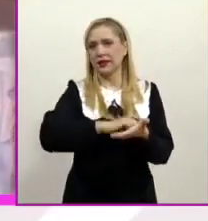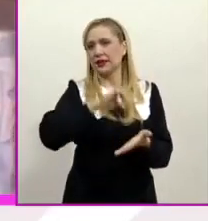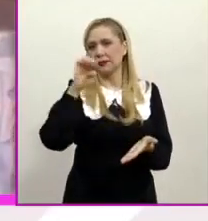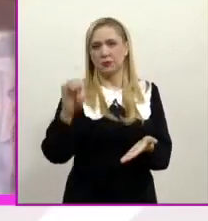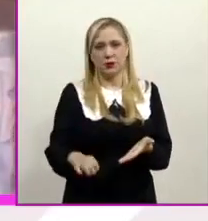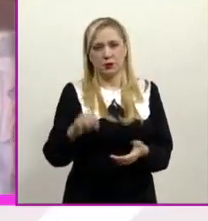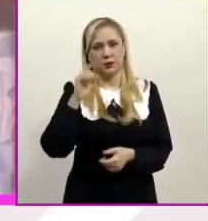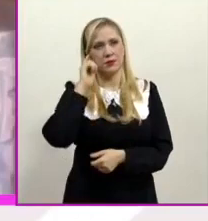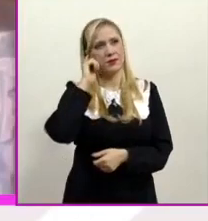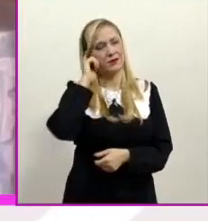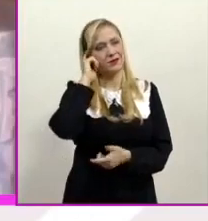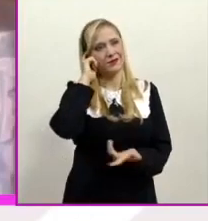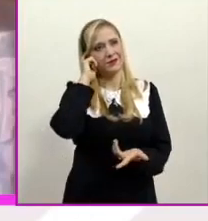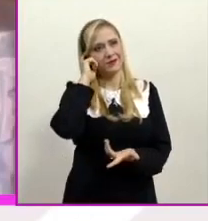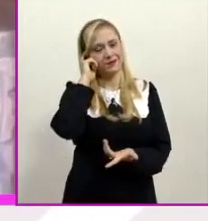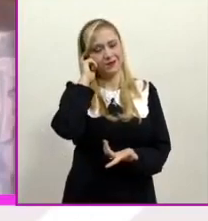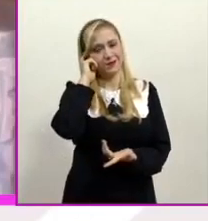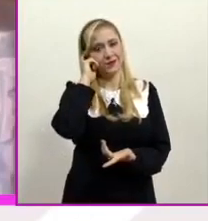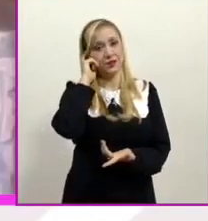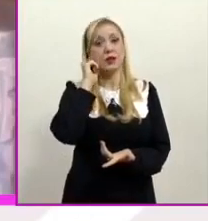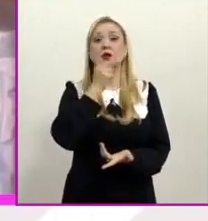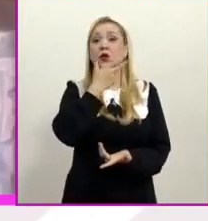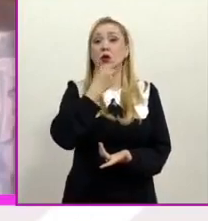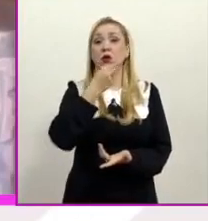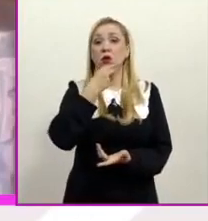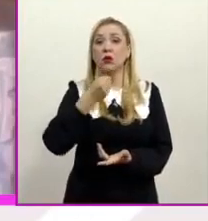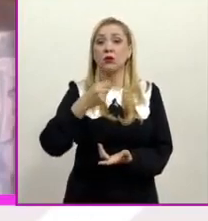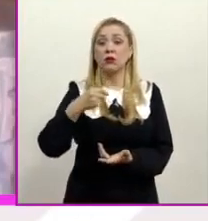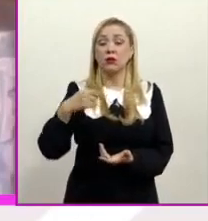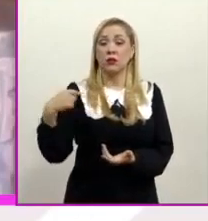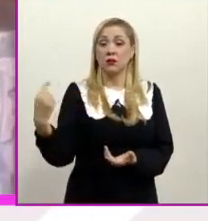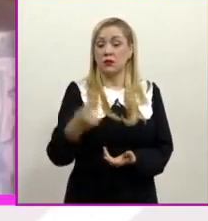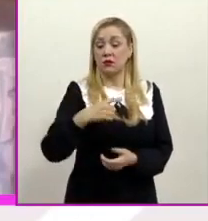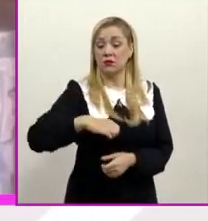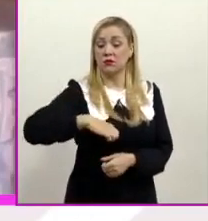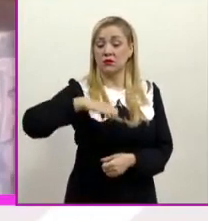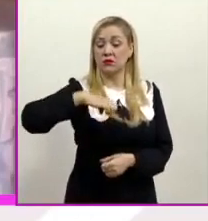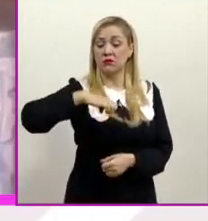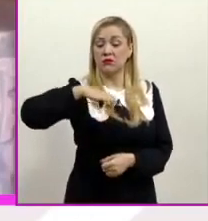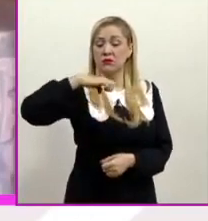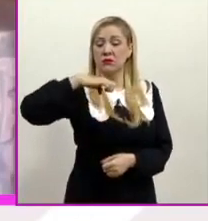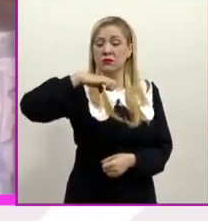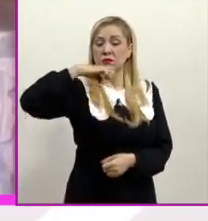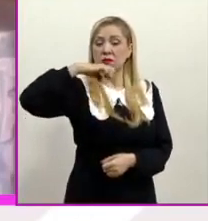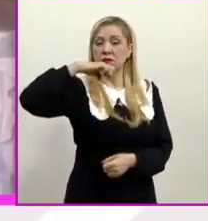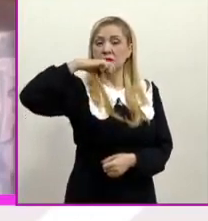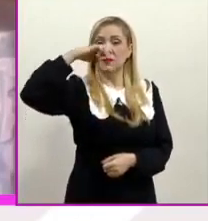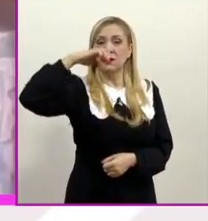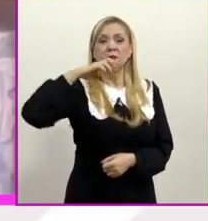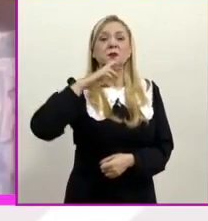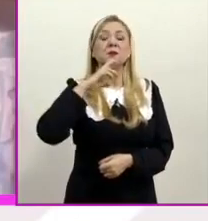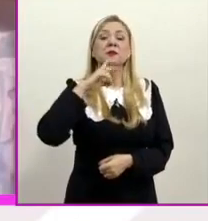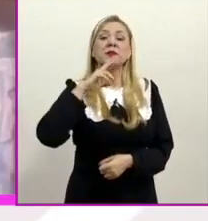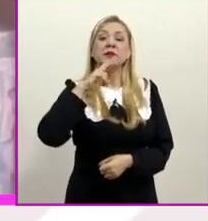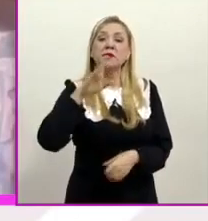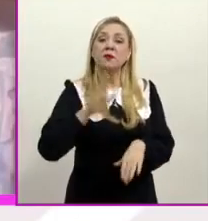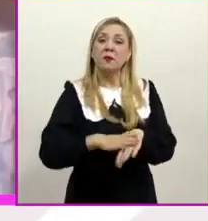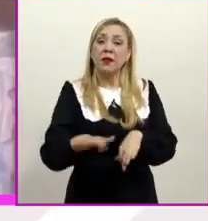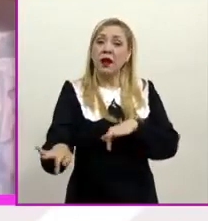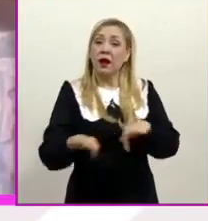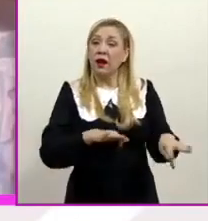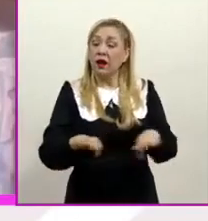los hombres, mientras más edad vamos teniendo, vamos teniendo posibilidad de más